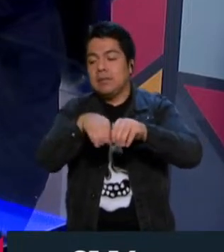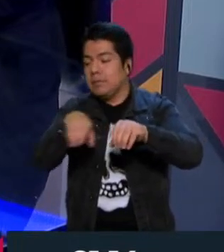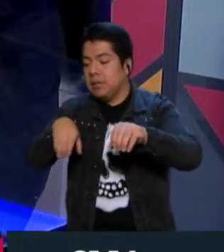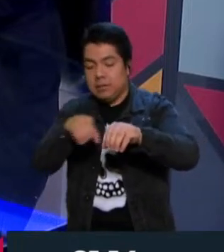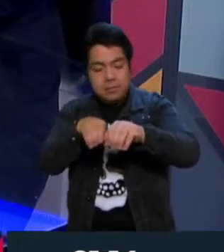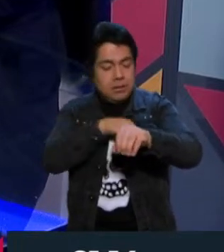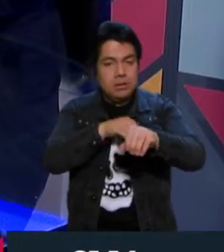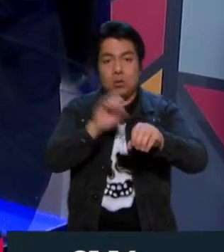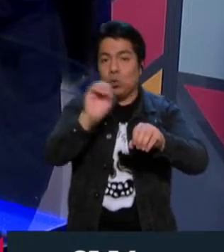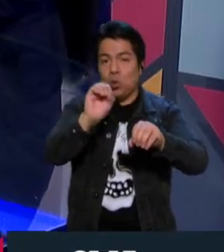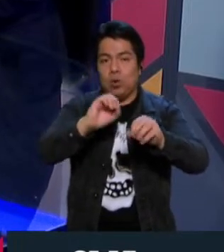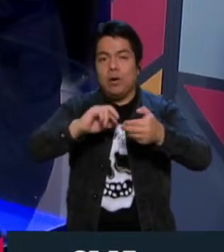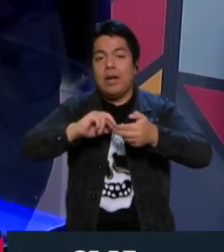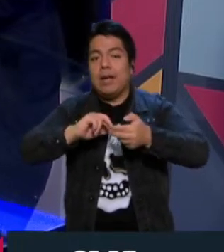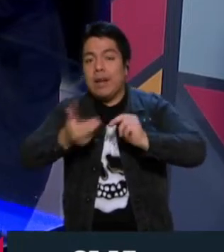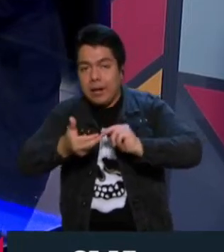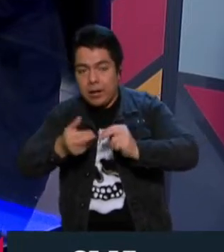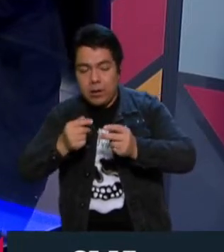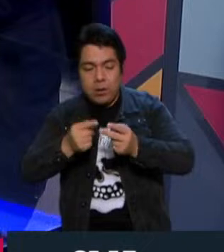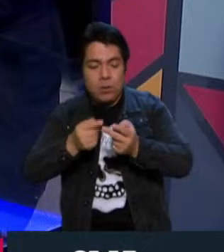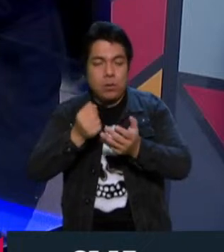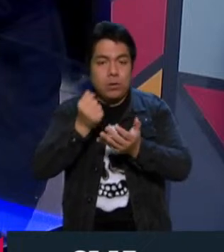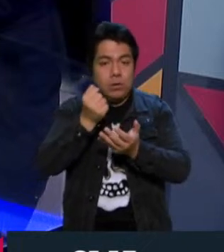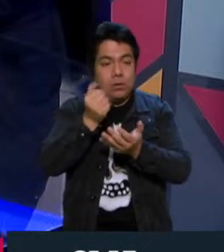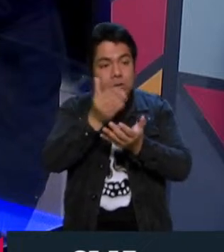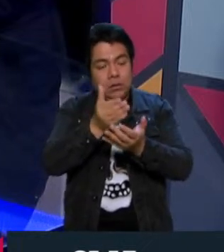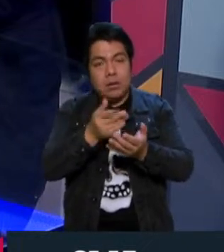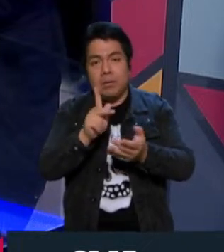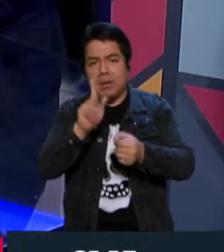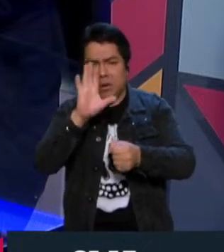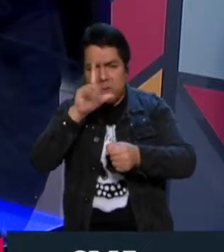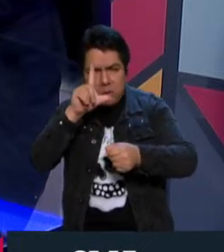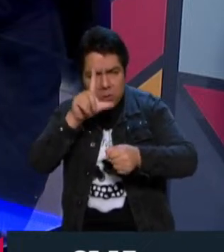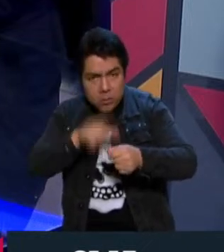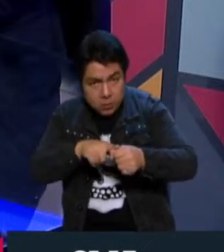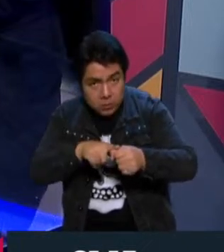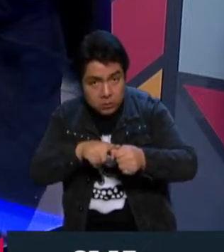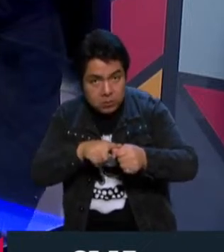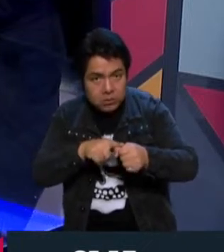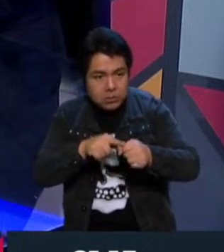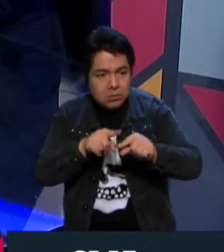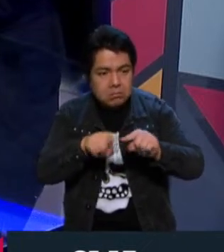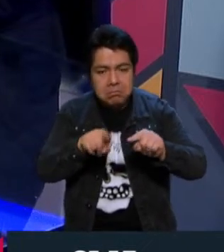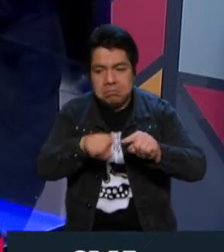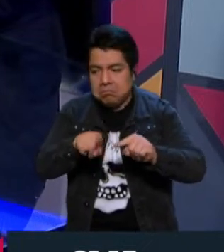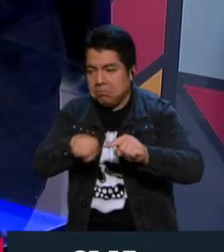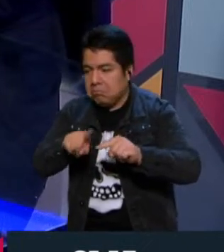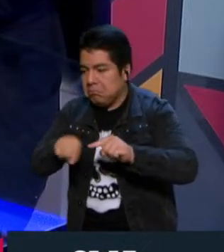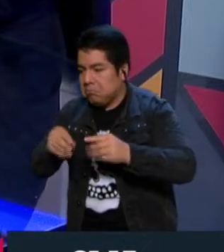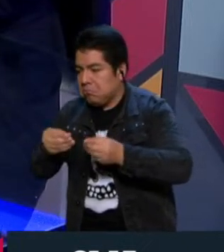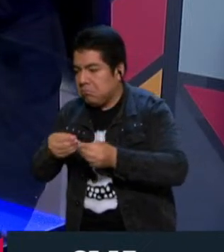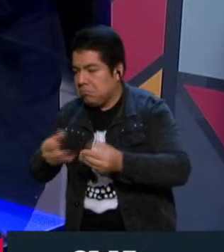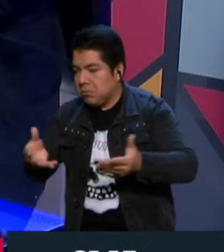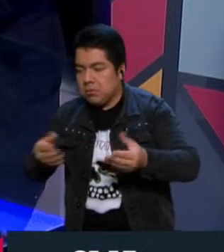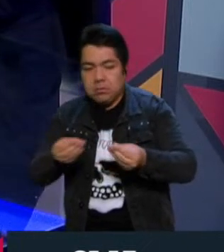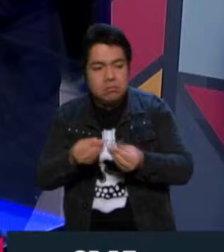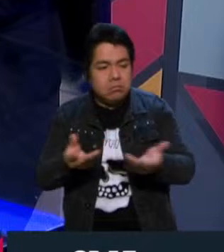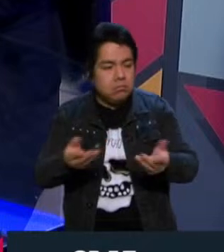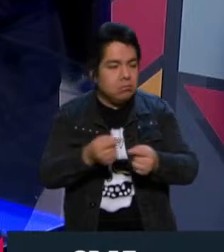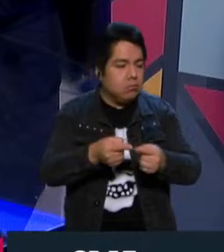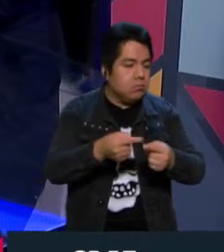repartir son los recursos, etcétera, y los accesos. Pero culturas en esta ciudad, levantas una piedra y te sale una expresión artística y cultural fantástica.